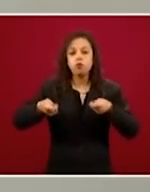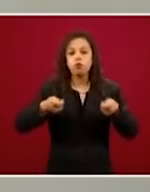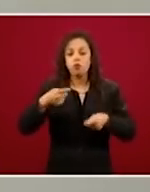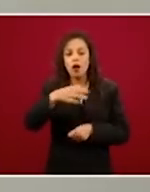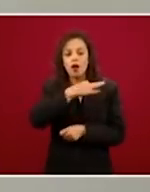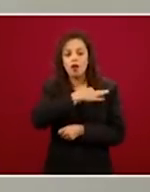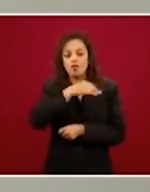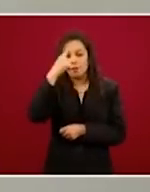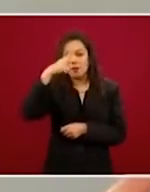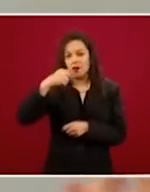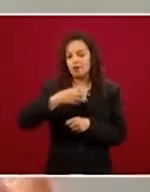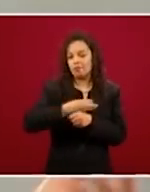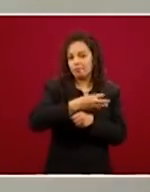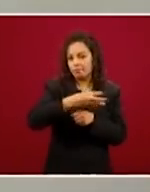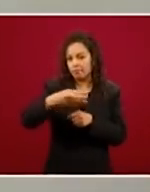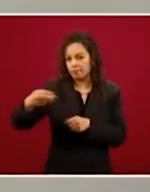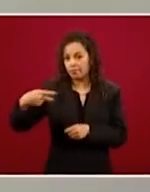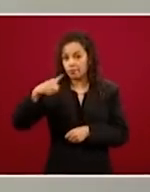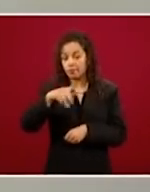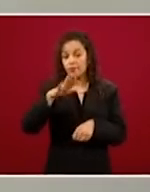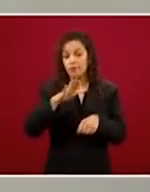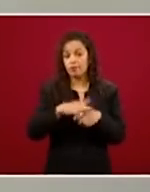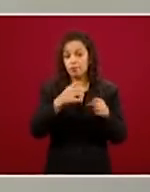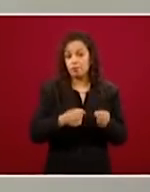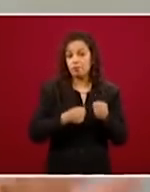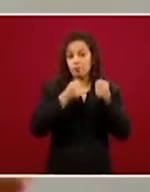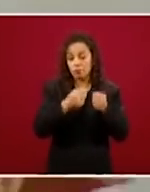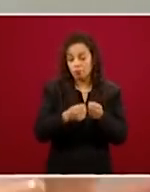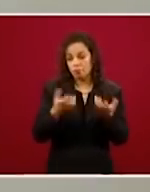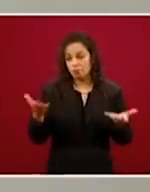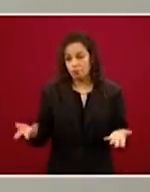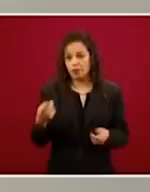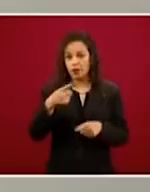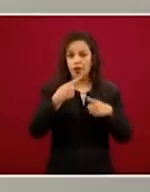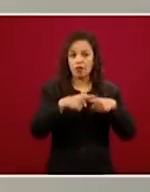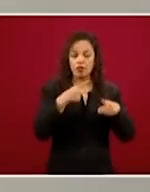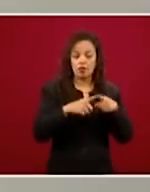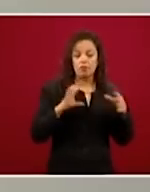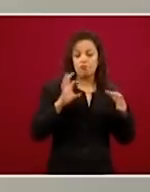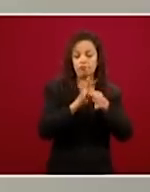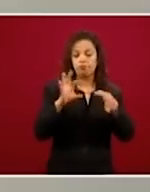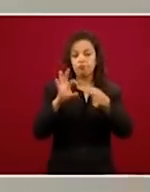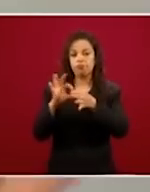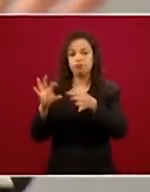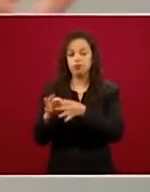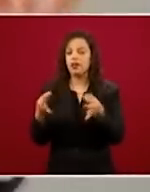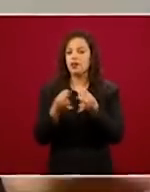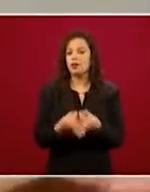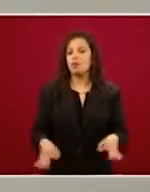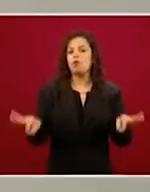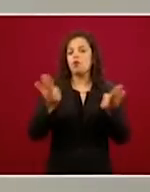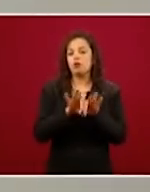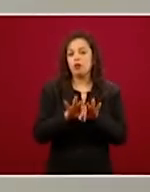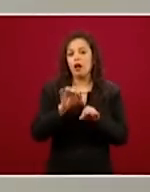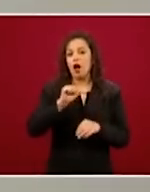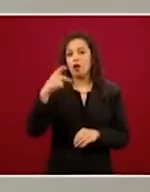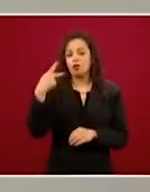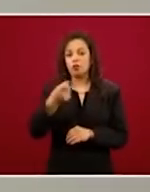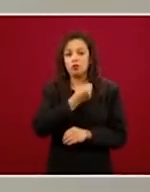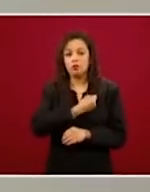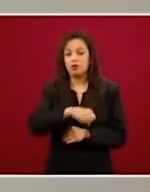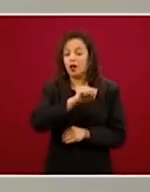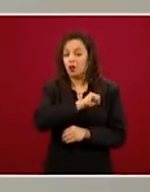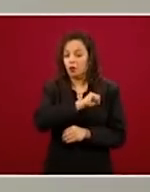más que el sector salud tenemos la participación de muchos sectores y de agentes sociales importantes tenemos los protocolos